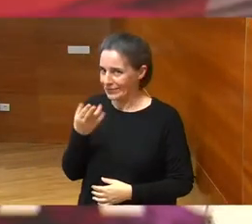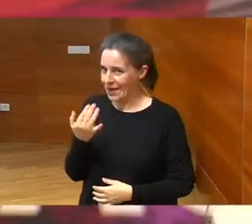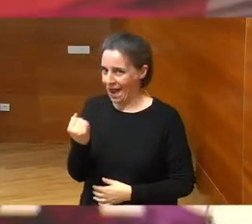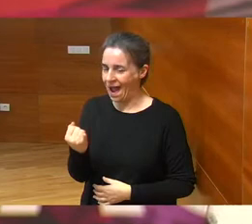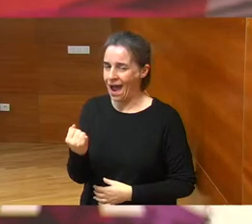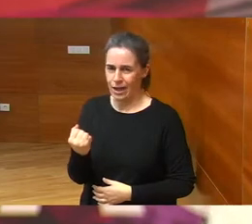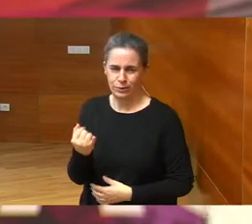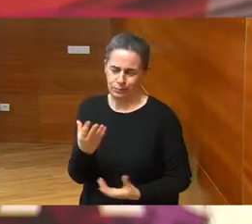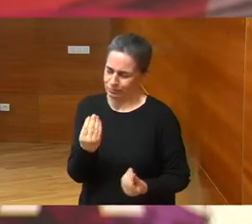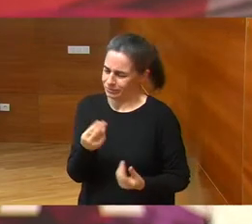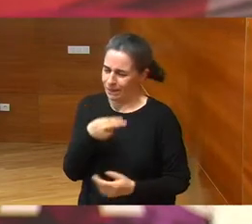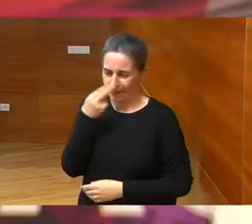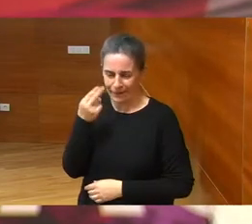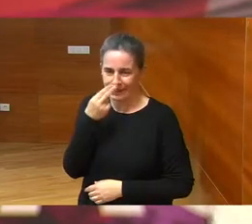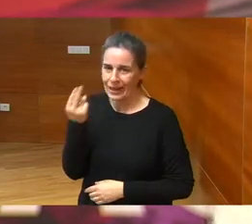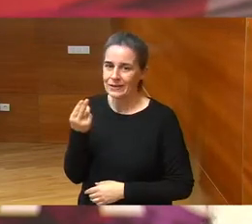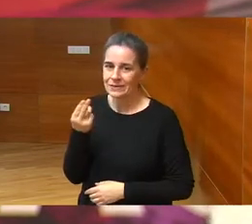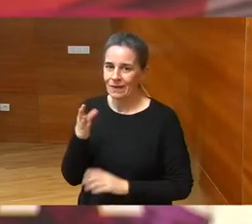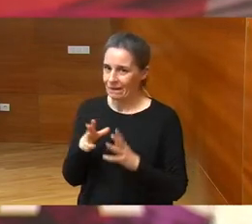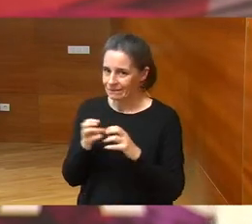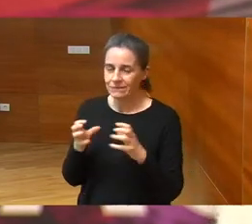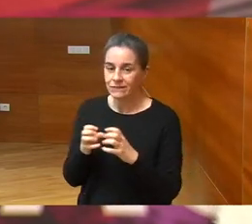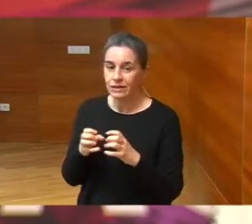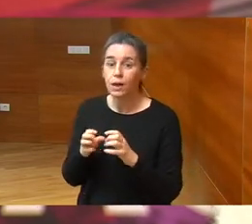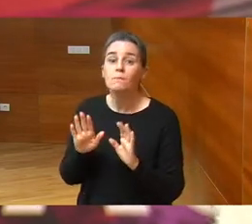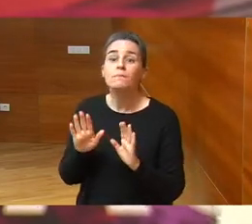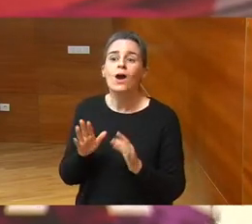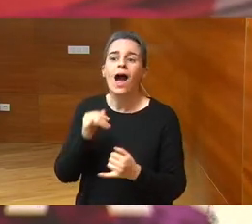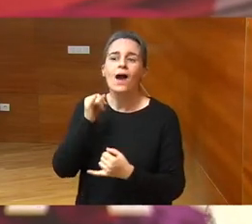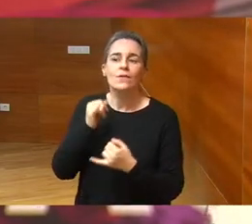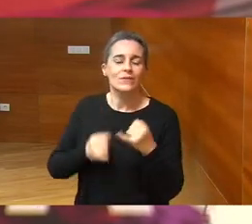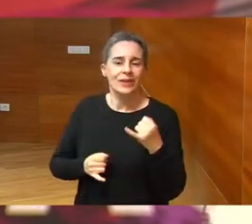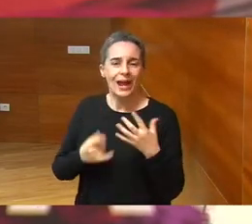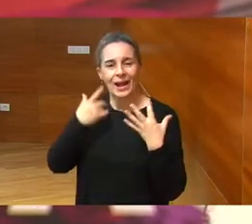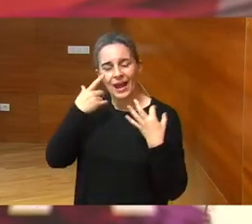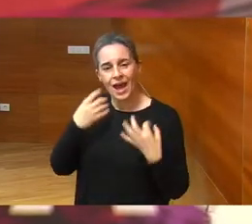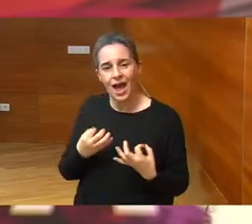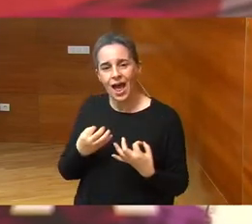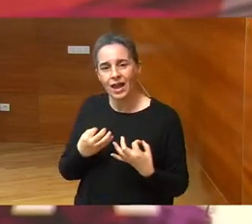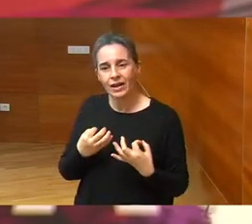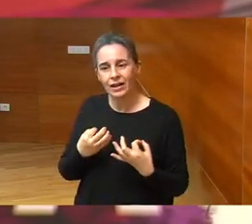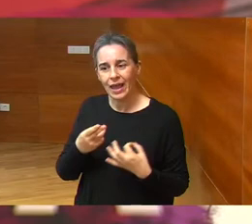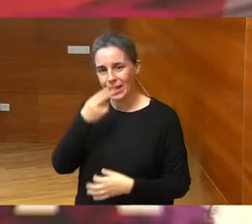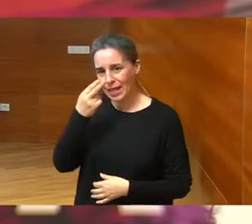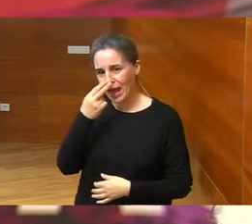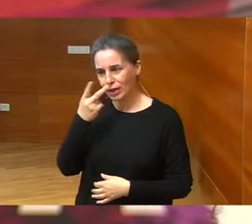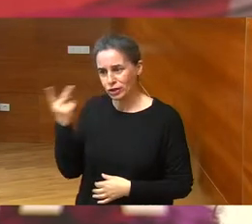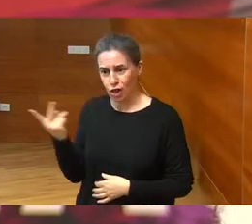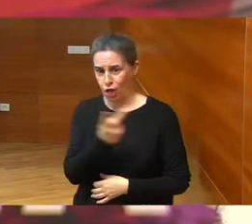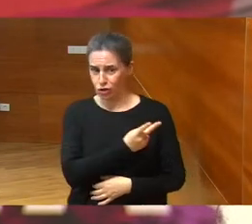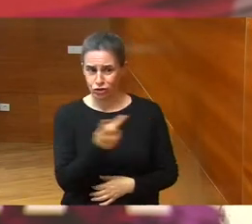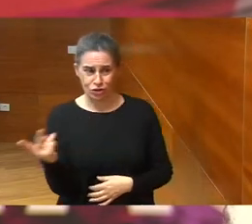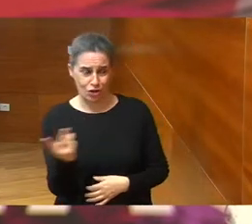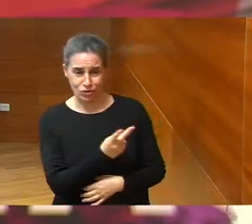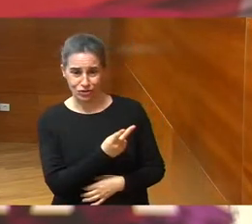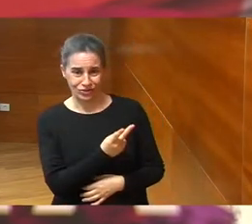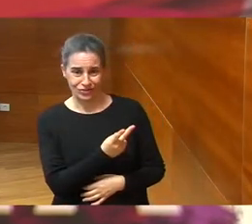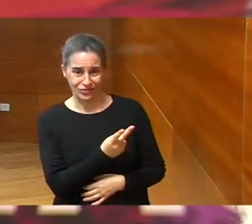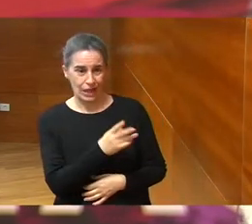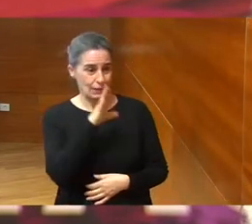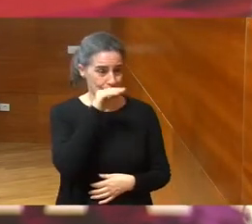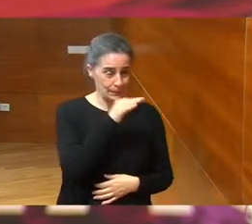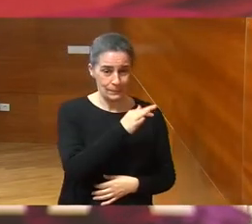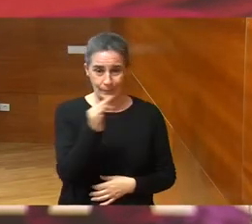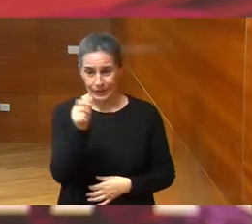Bueno pero al fin y al cabo o final o interés fue mutuo por ambas partes Bueno hay que pensar